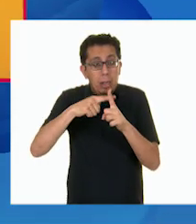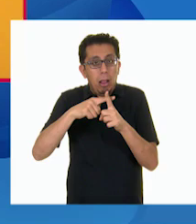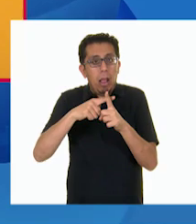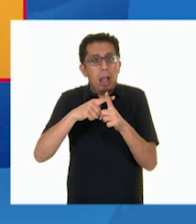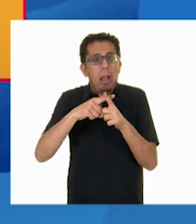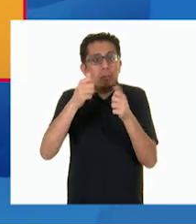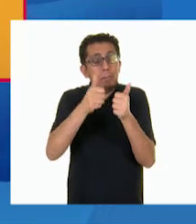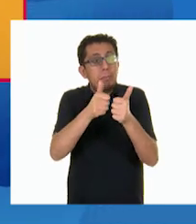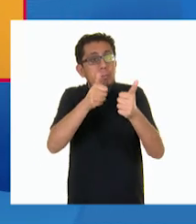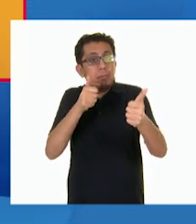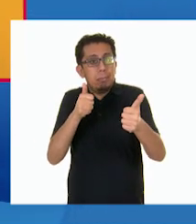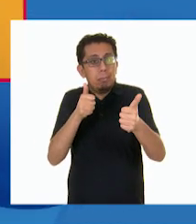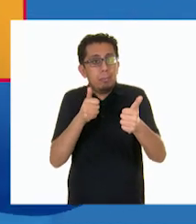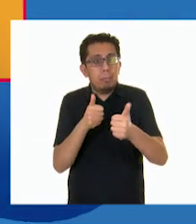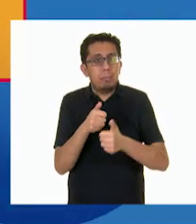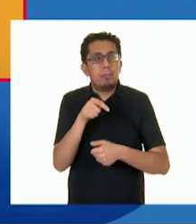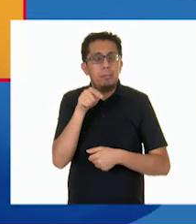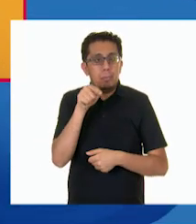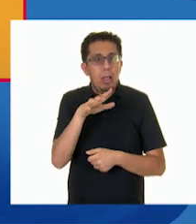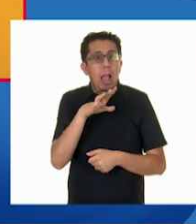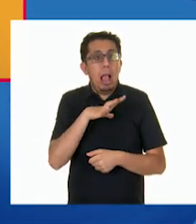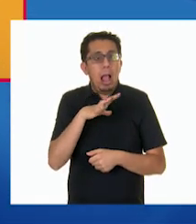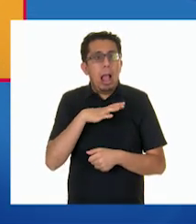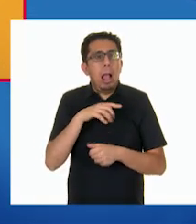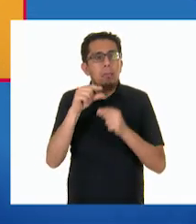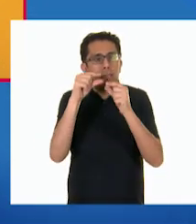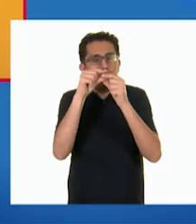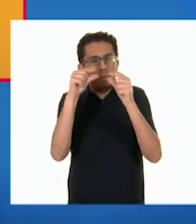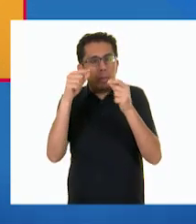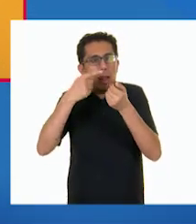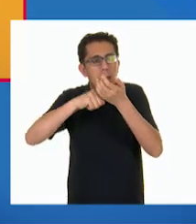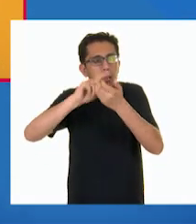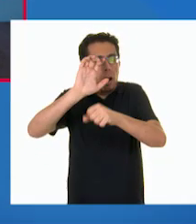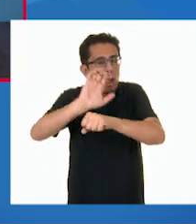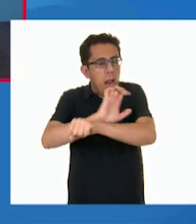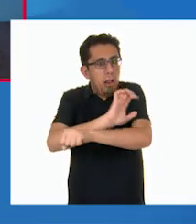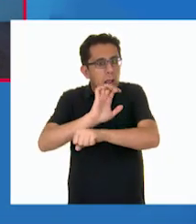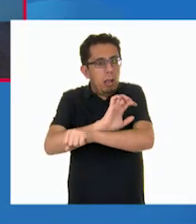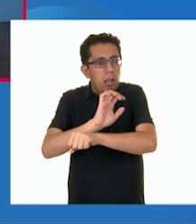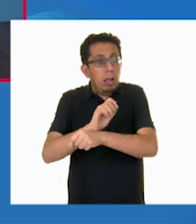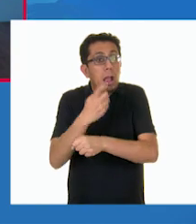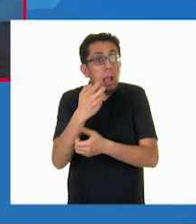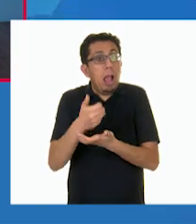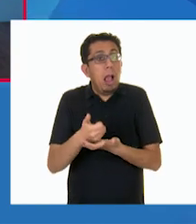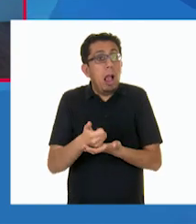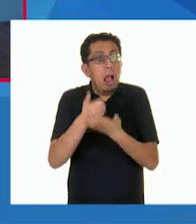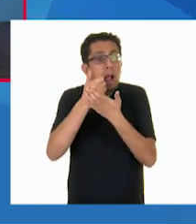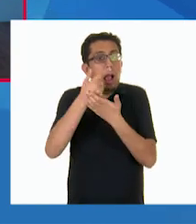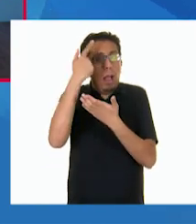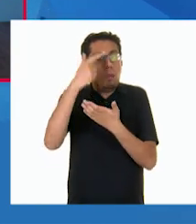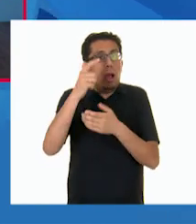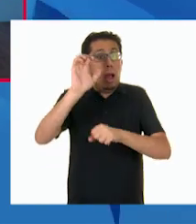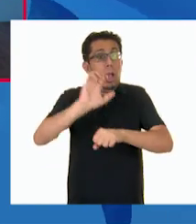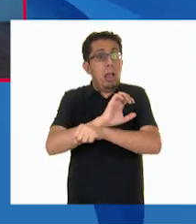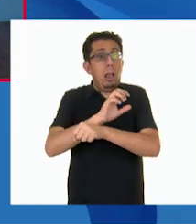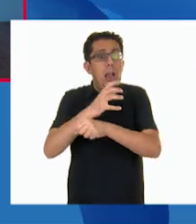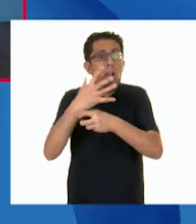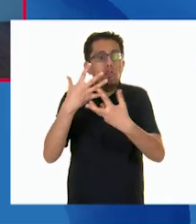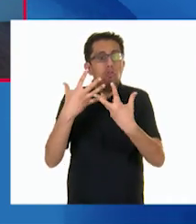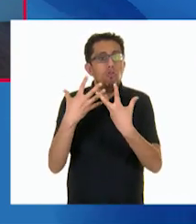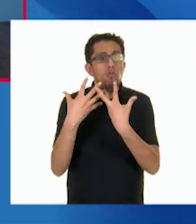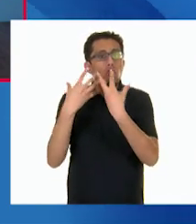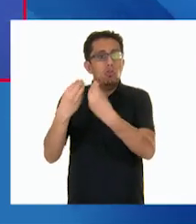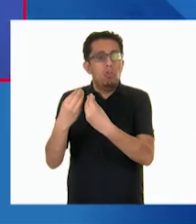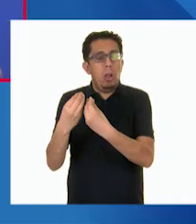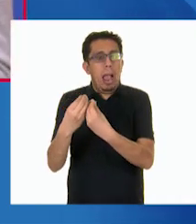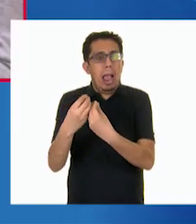hacemos? Tenemos aquí un sensor de energía, lo cual nos permite absorber la energía y de esa forma